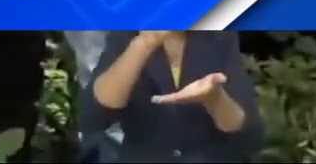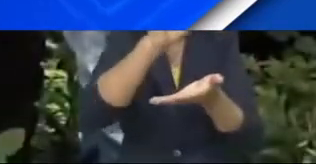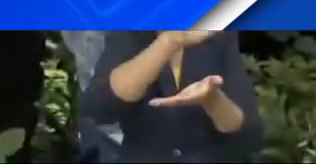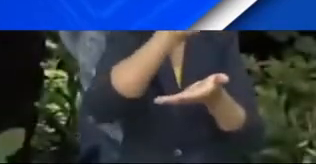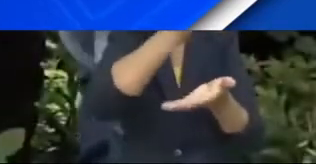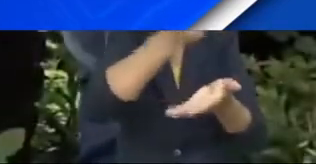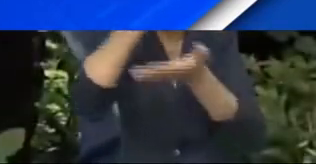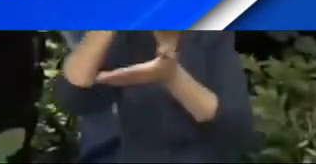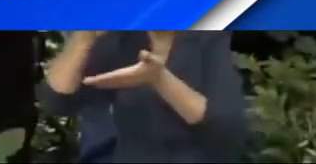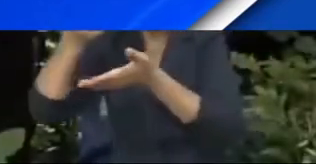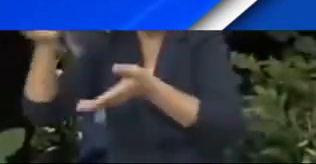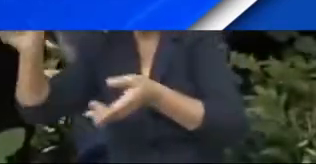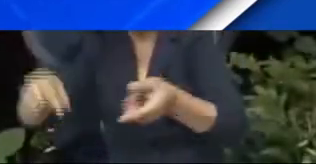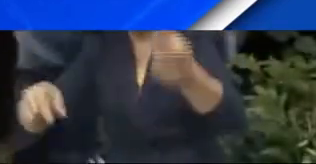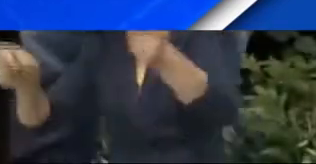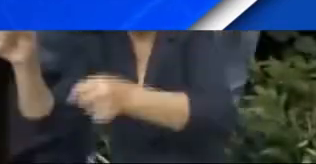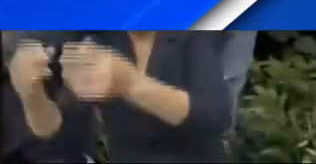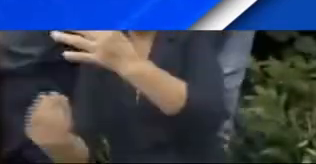ir